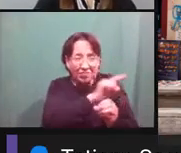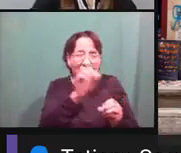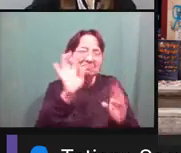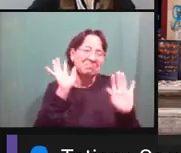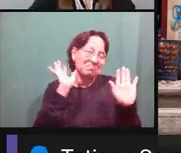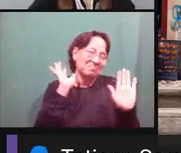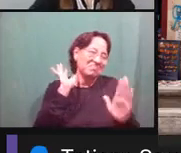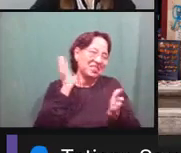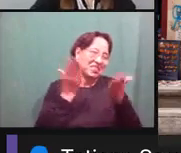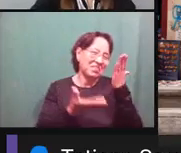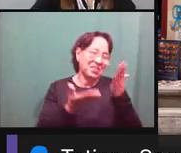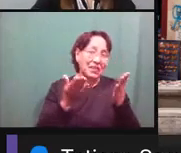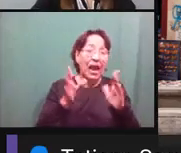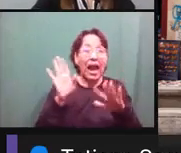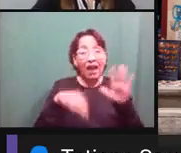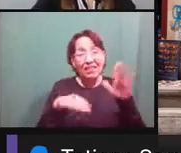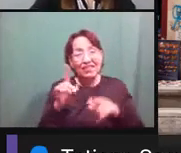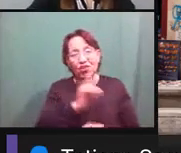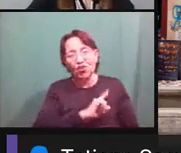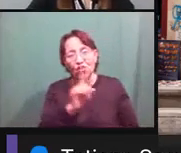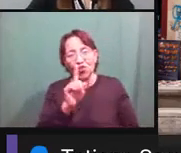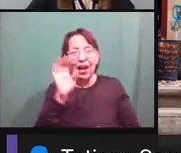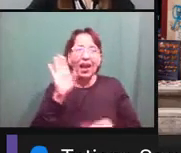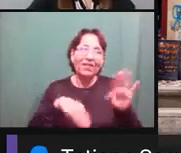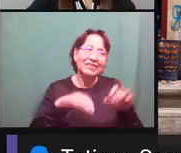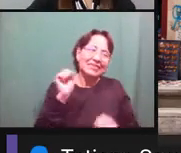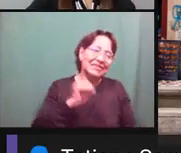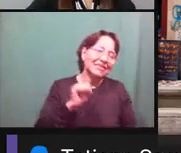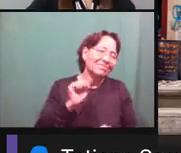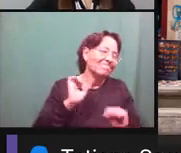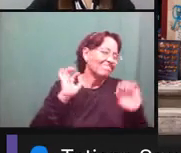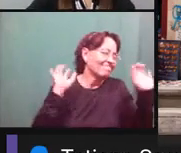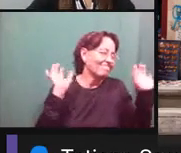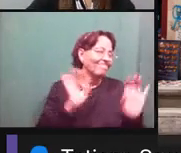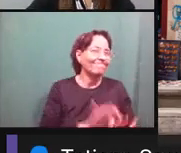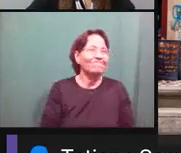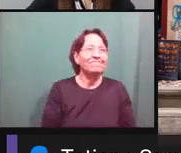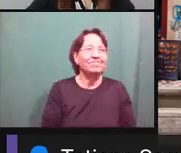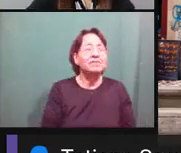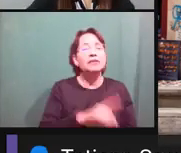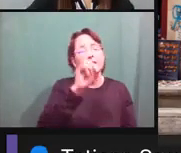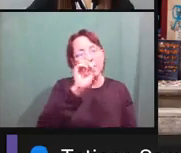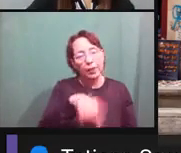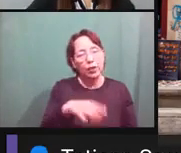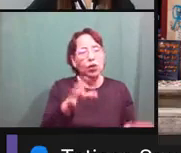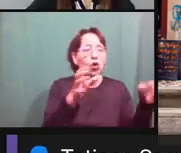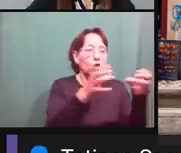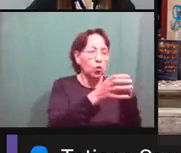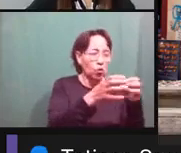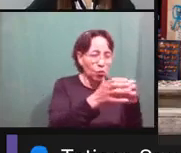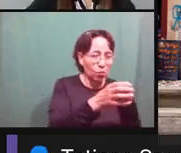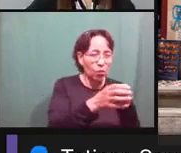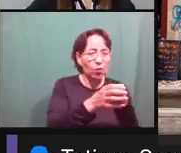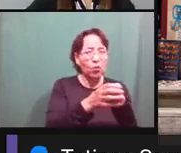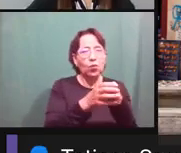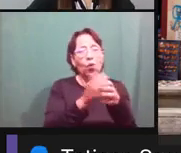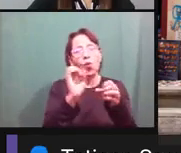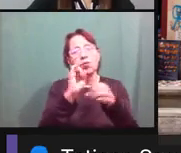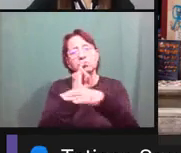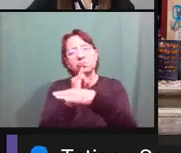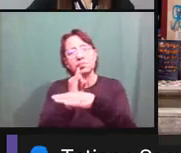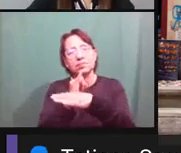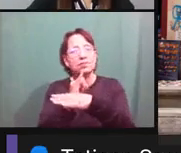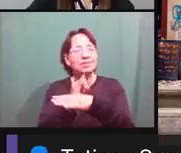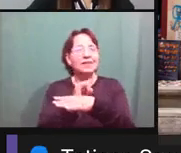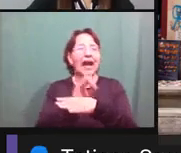un lado puede fluir, por el otro lado no. Algunas veces que también las organizaciones, las instituciones no se ponen tan de